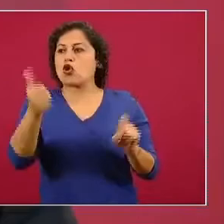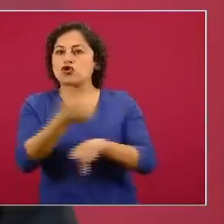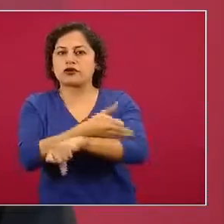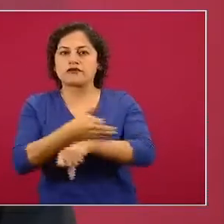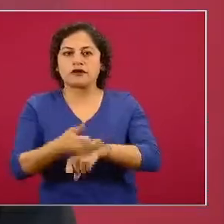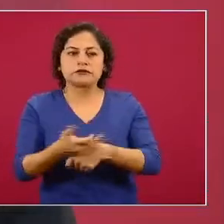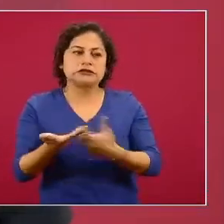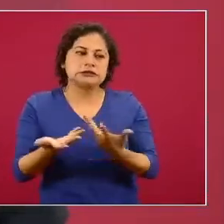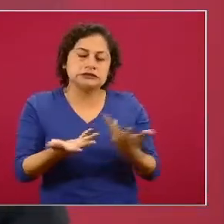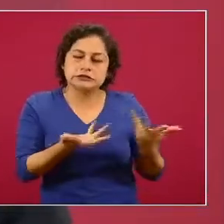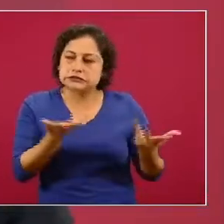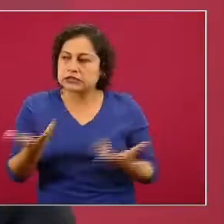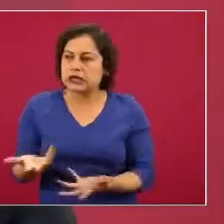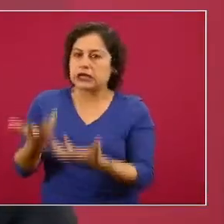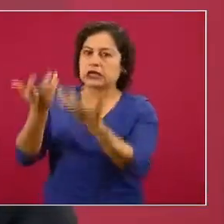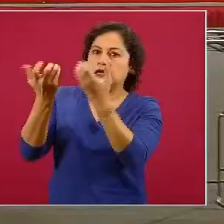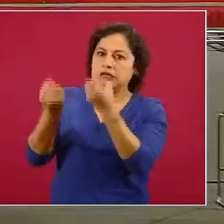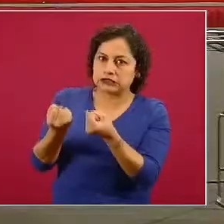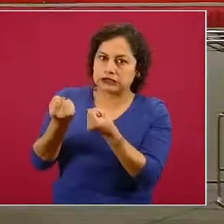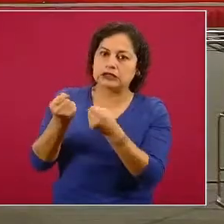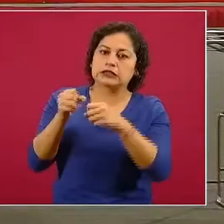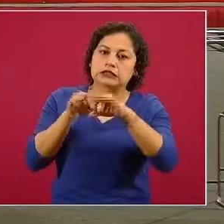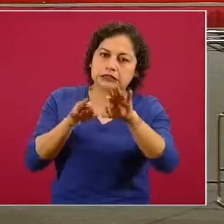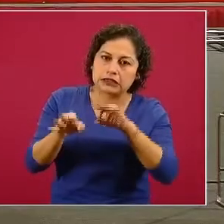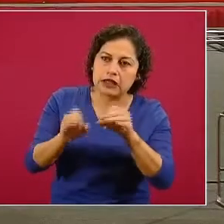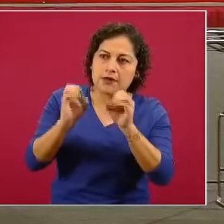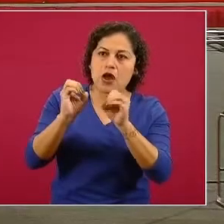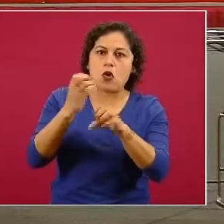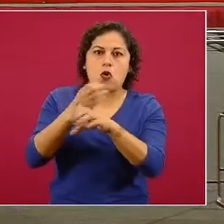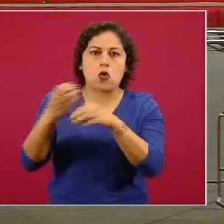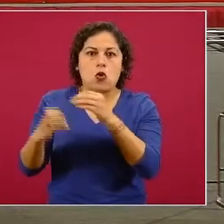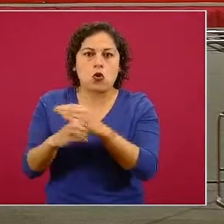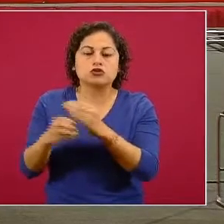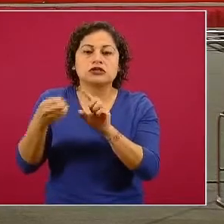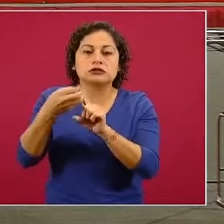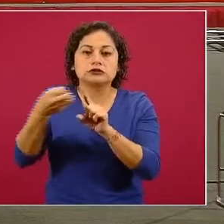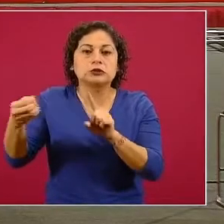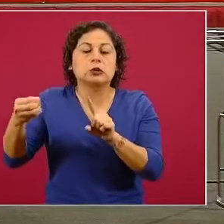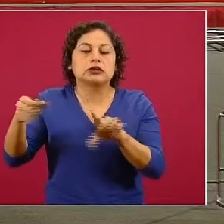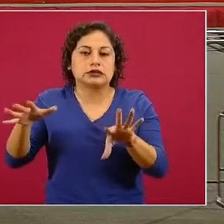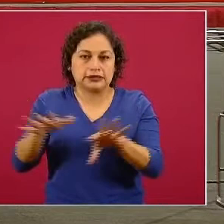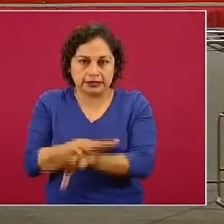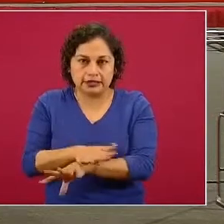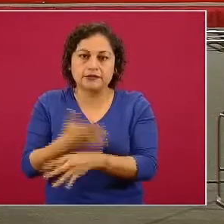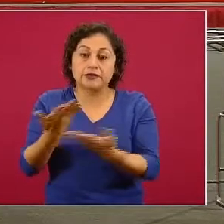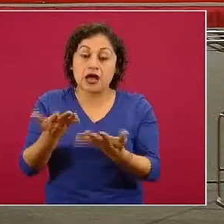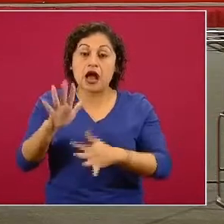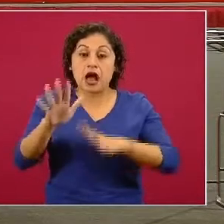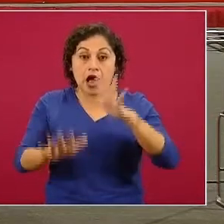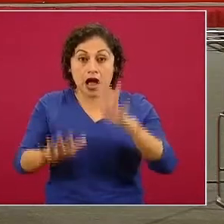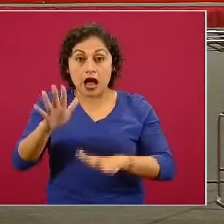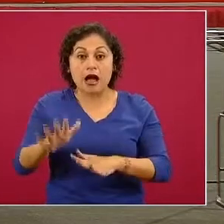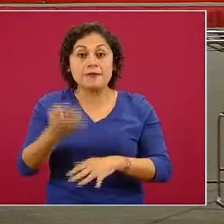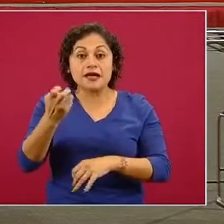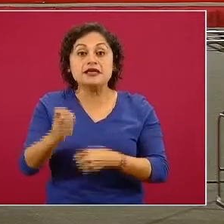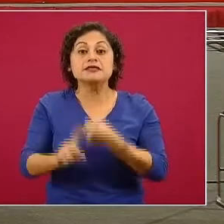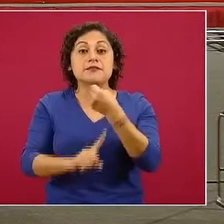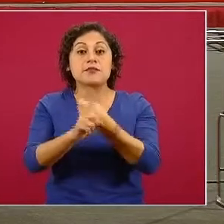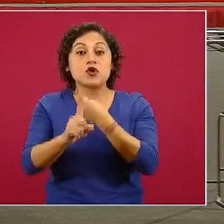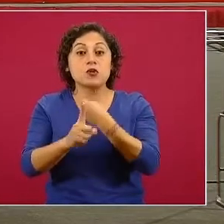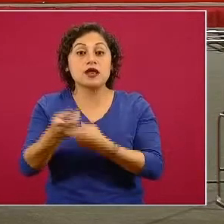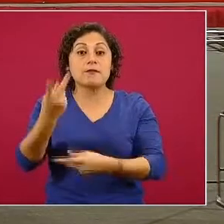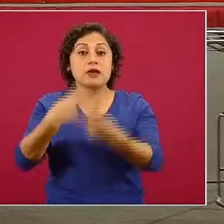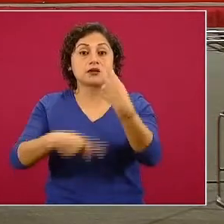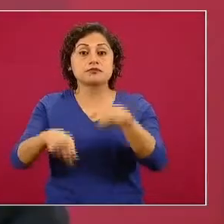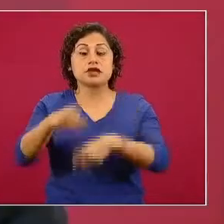se reorganiza la familia. Y también es muy posible que empiecen a aparecer conductas violentas dentro